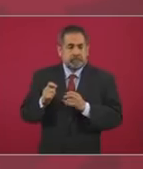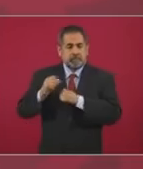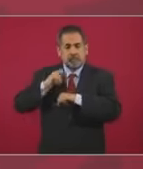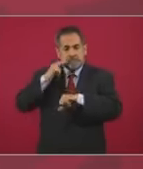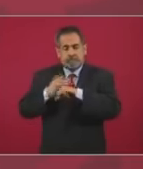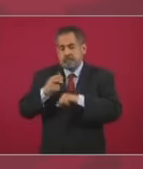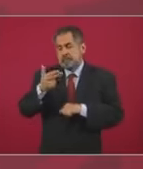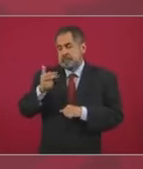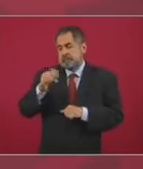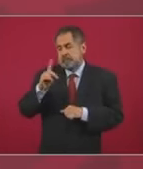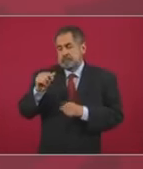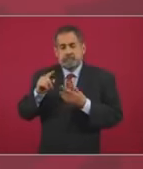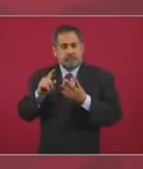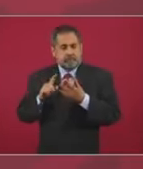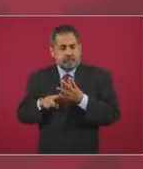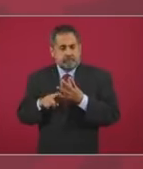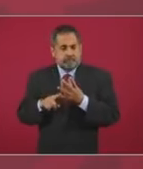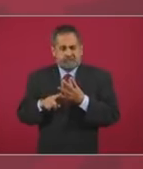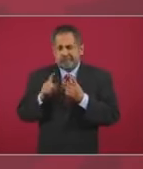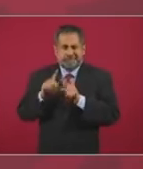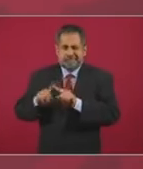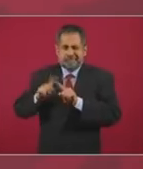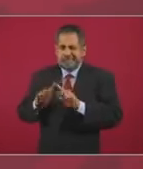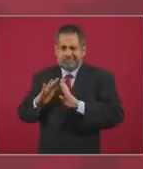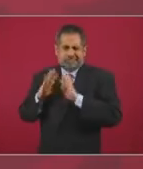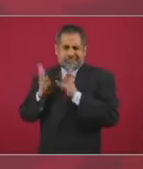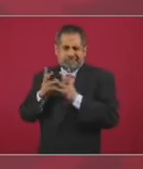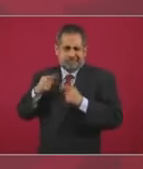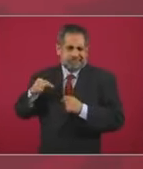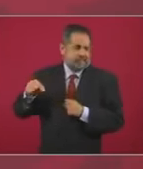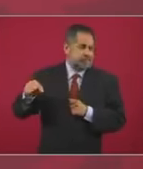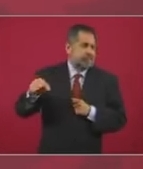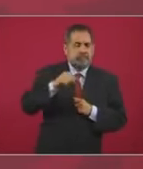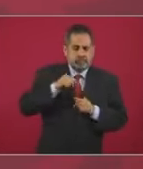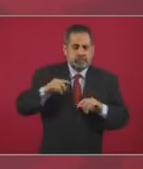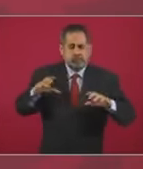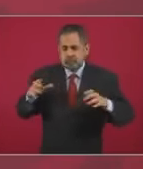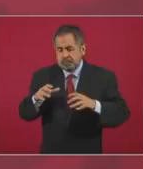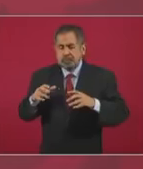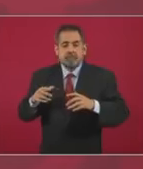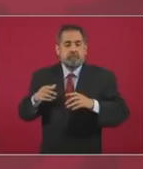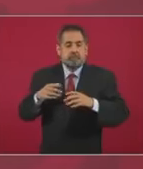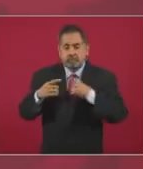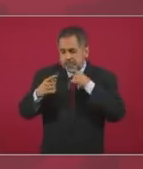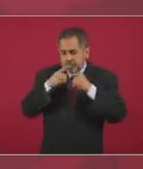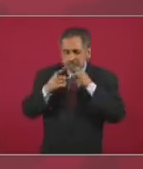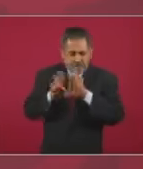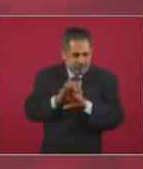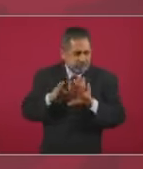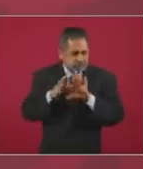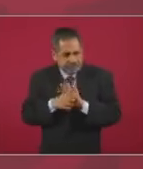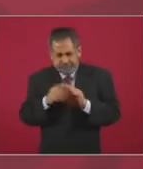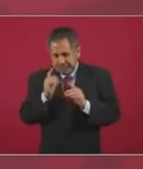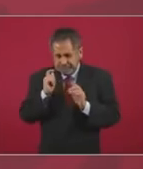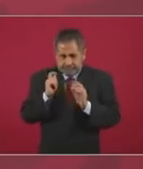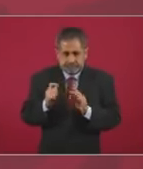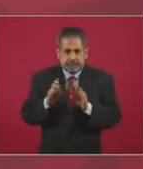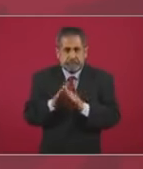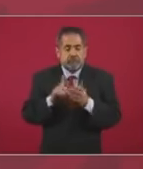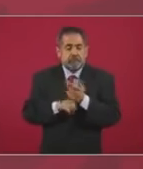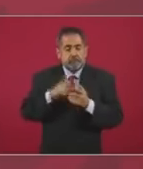de Hacienda, en fin, varias entidades, y estamos viendo todos los detalles que tienen que ver con